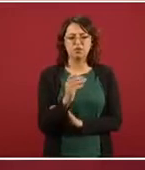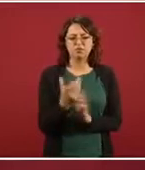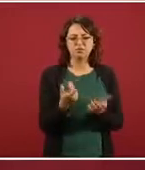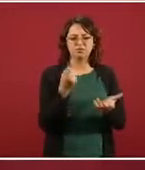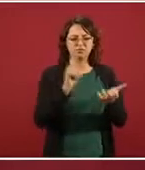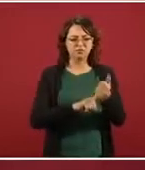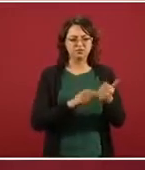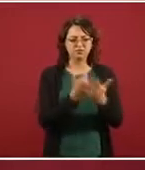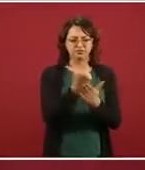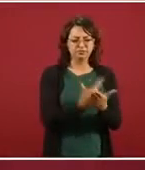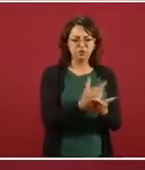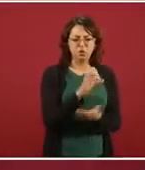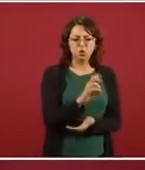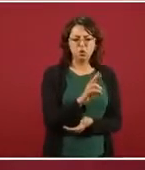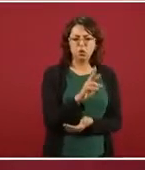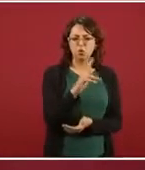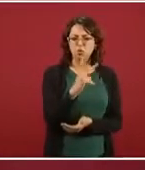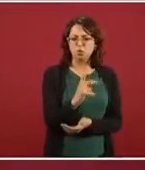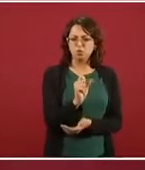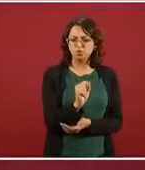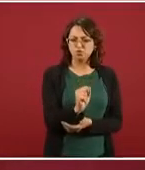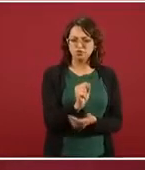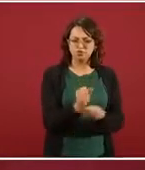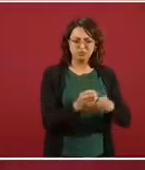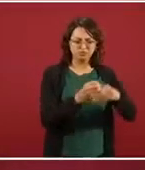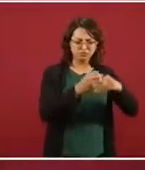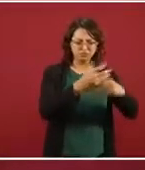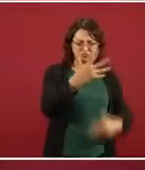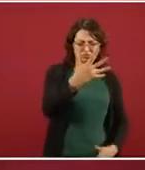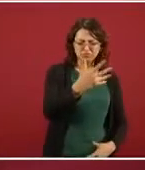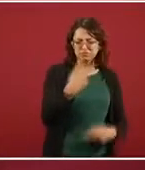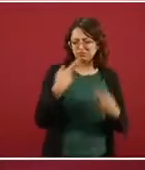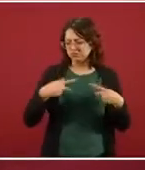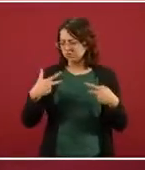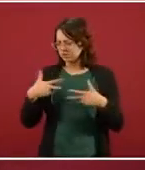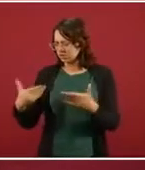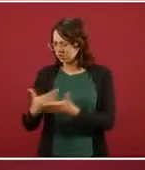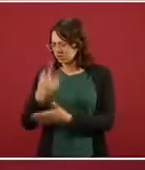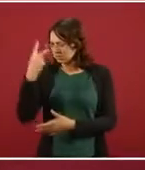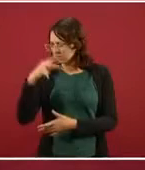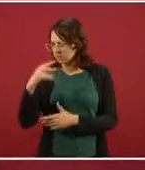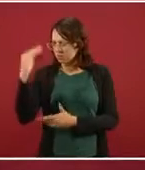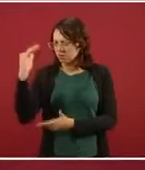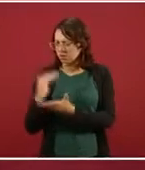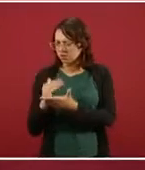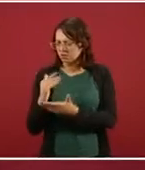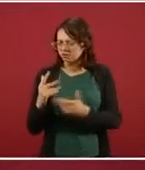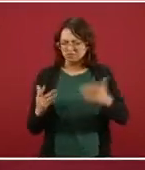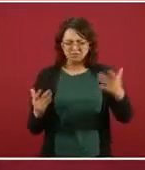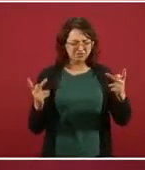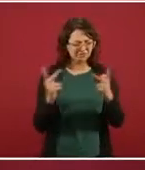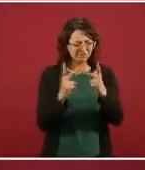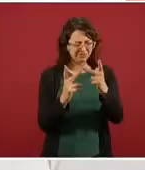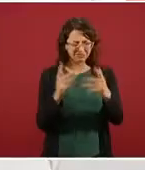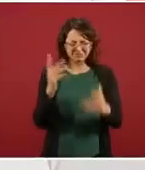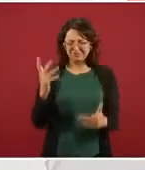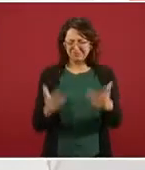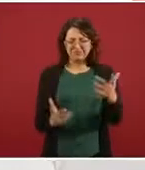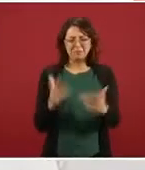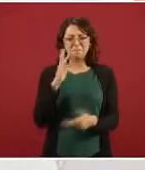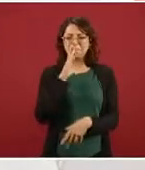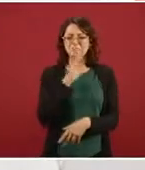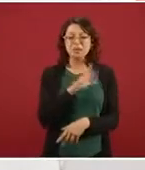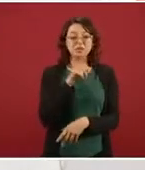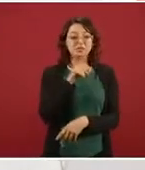que toda esta información pasa por la validación del sistema bancario, pero ¿qué vamos a hacer para